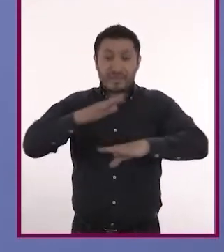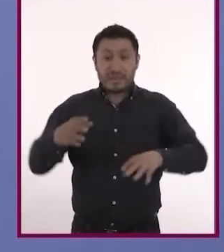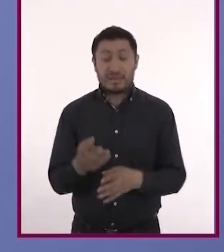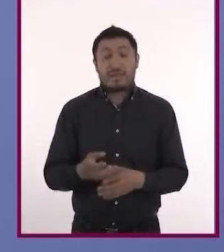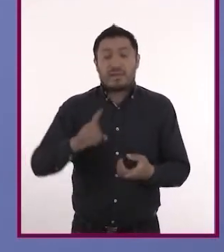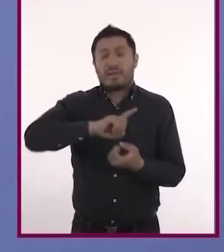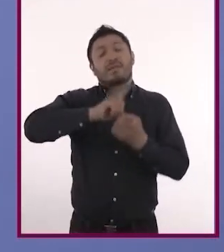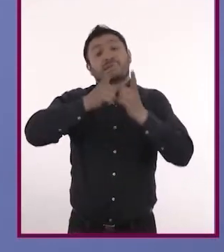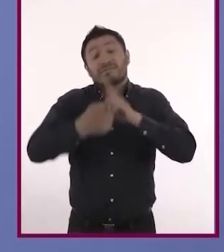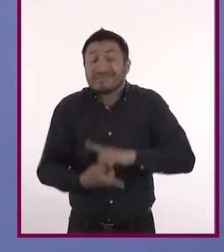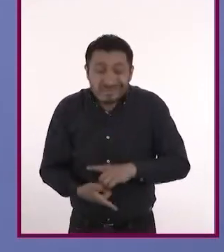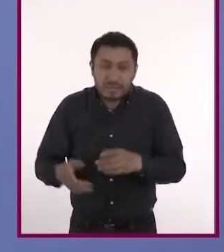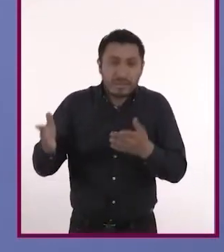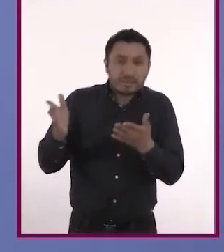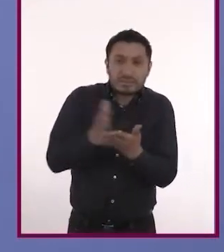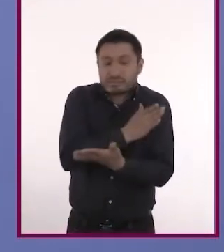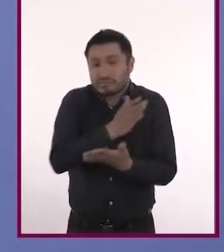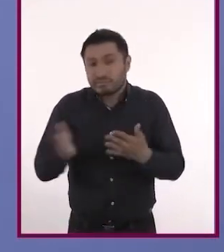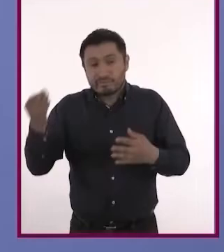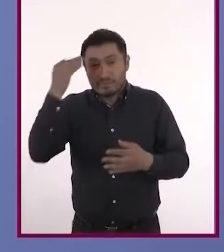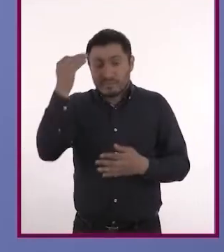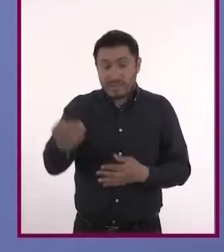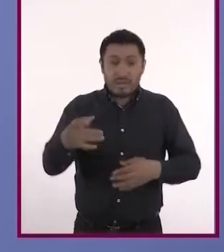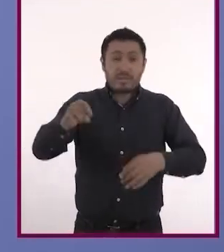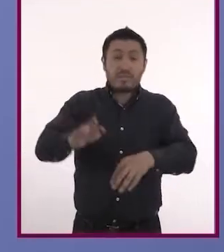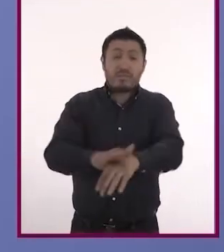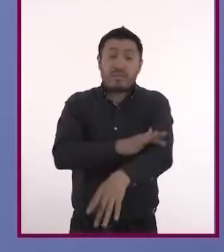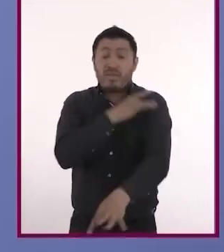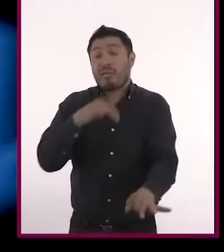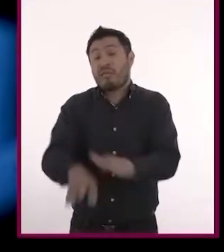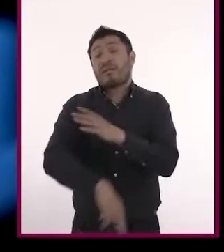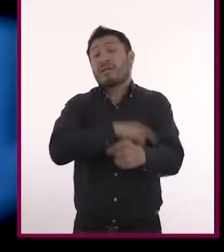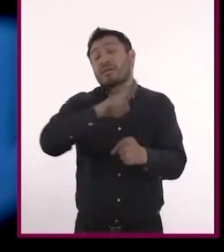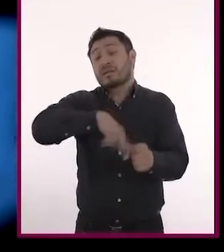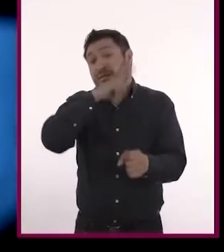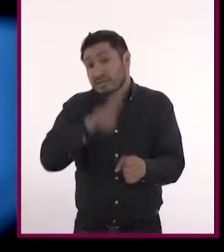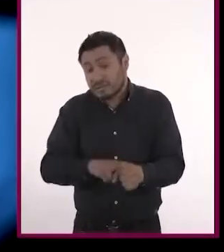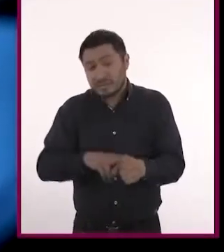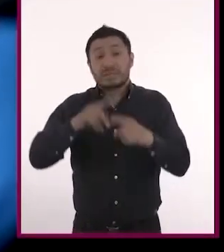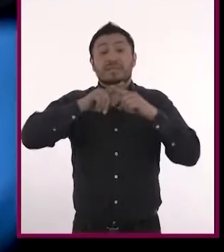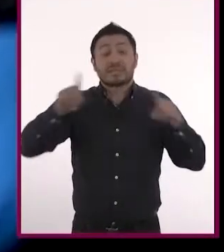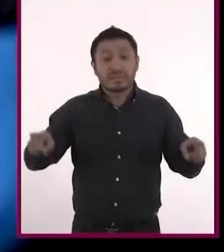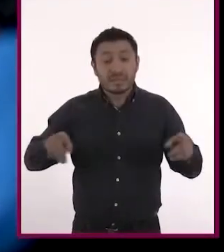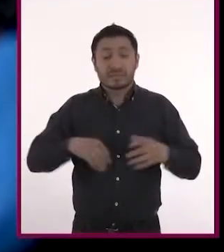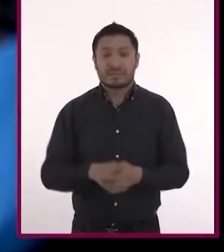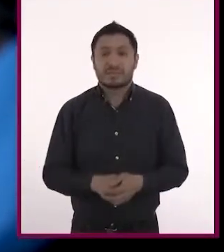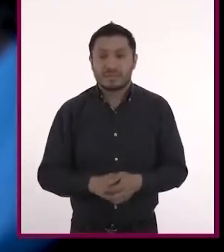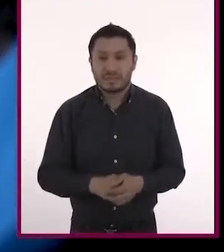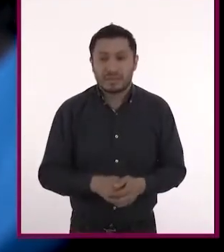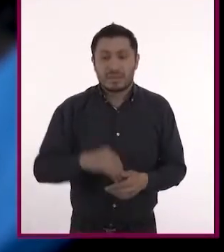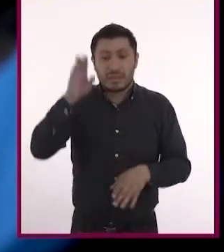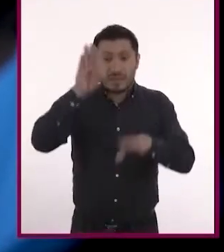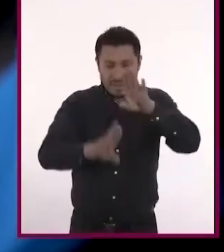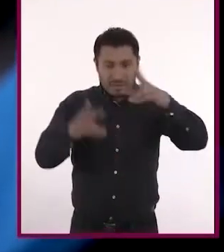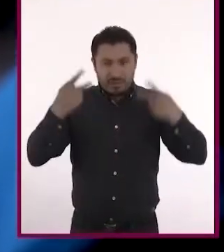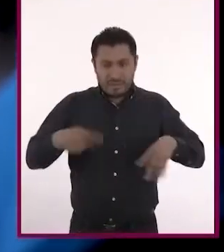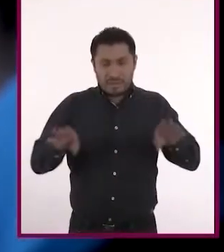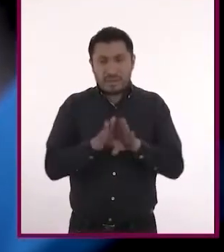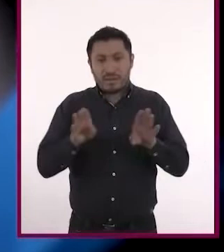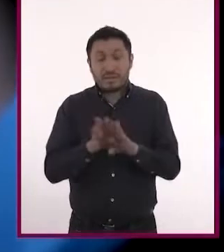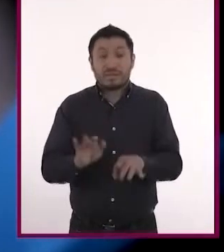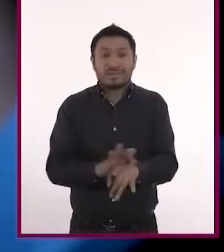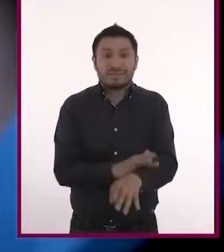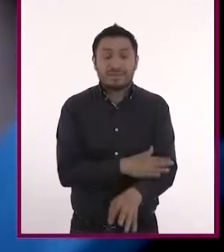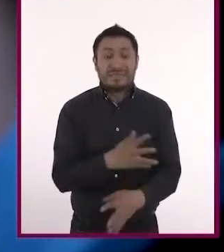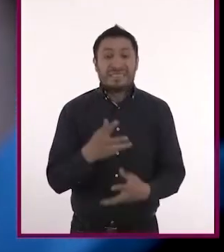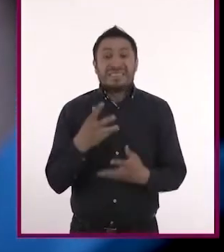maníacos y depresivos separados por periodos de estado de ánimo normal. Durante los episodios de manía, la persona presenta un estado de